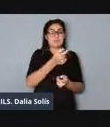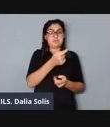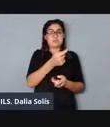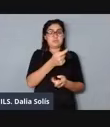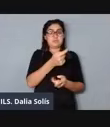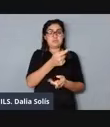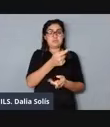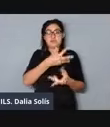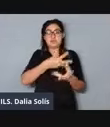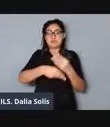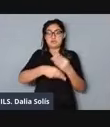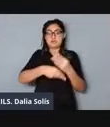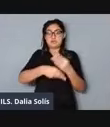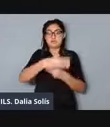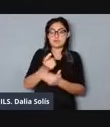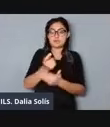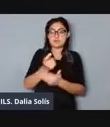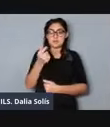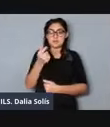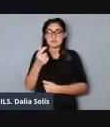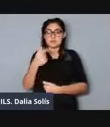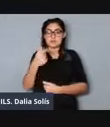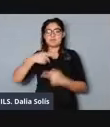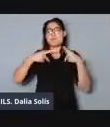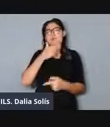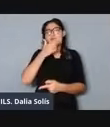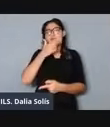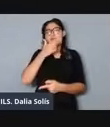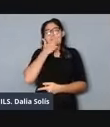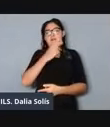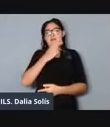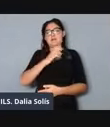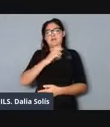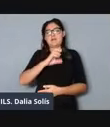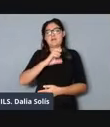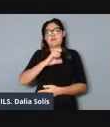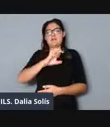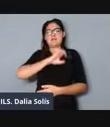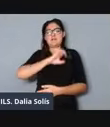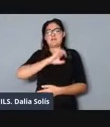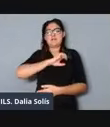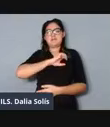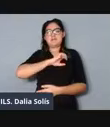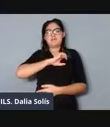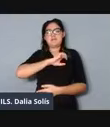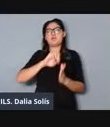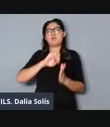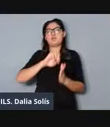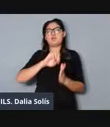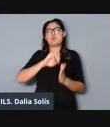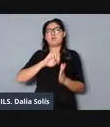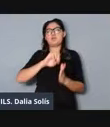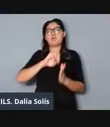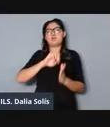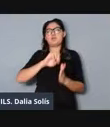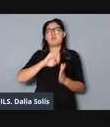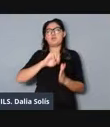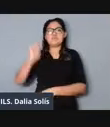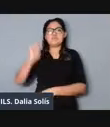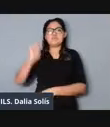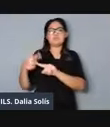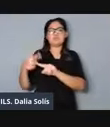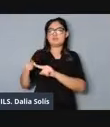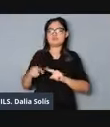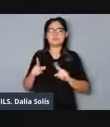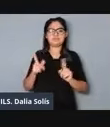círculo social, familia, amigos, personas cercanas a nosotros, ¿qué es lo que no quiero que vean? Pues que no vean mi